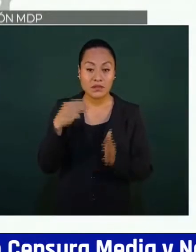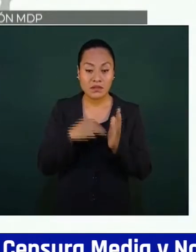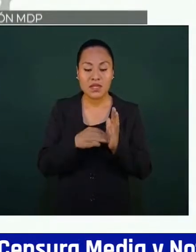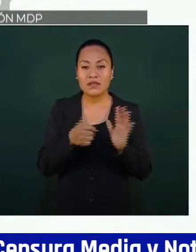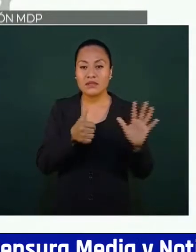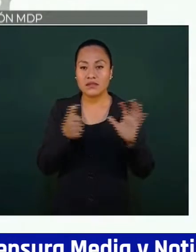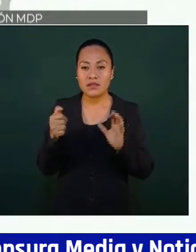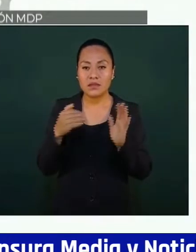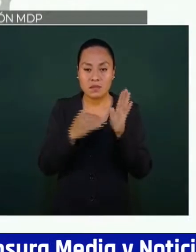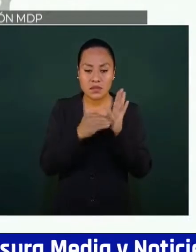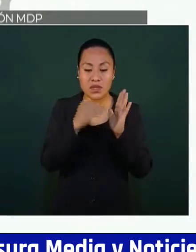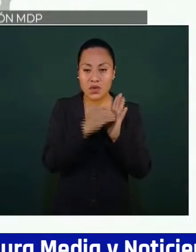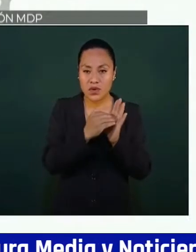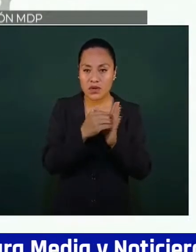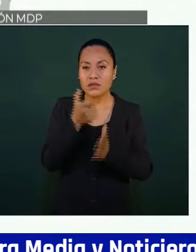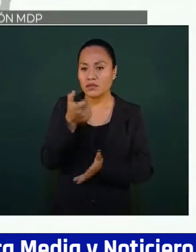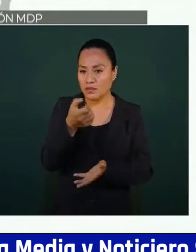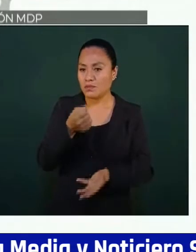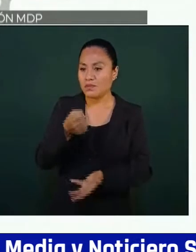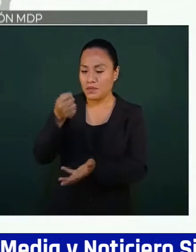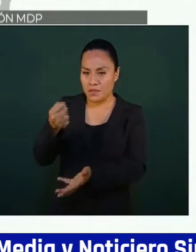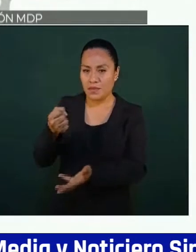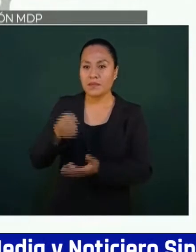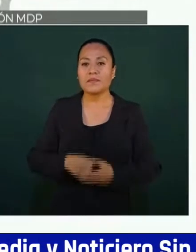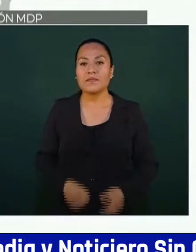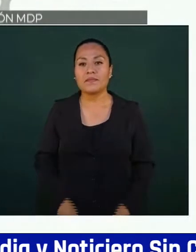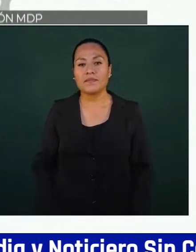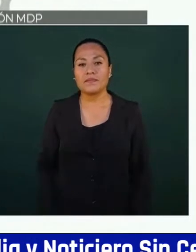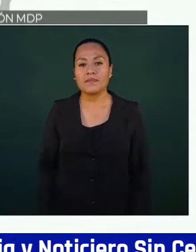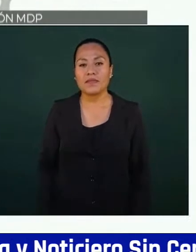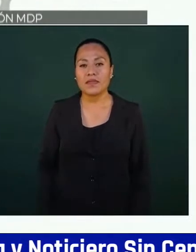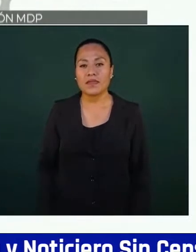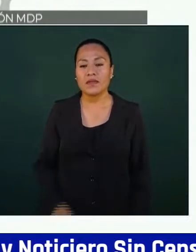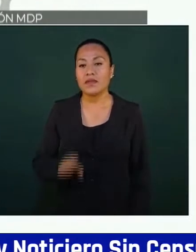600 millones de pesos para